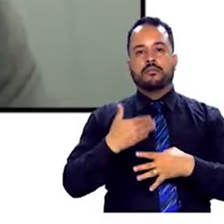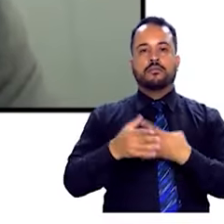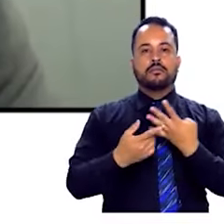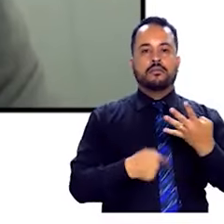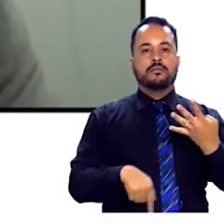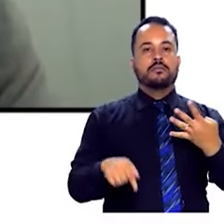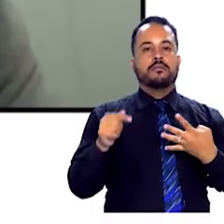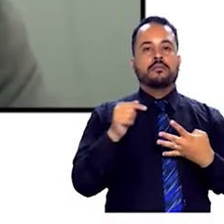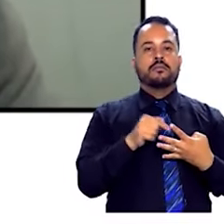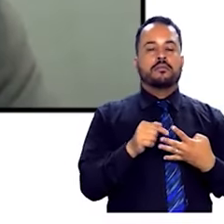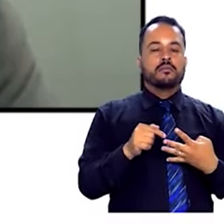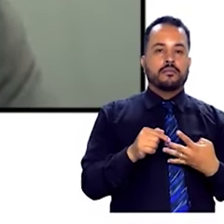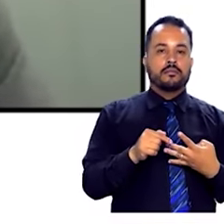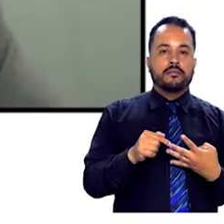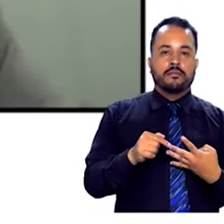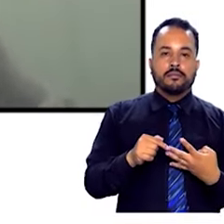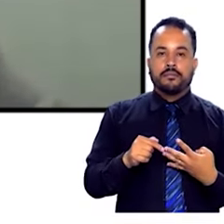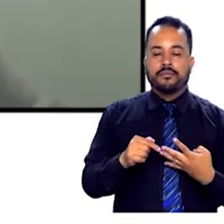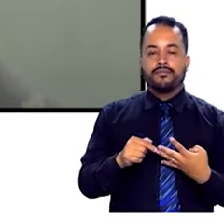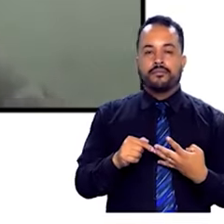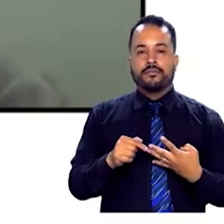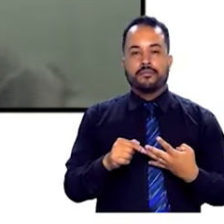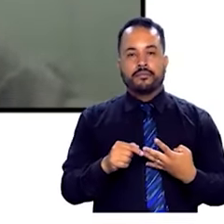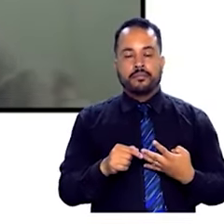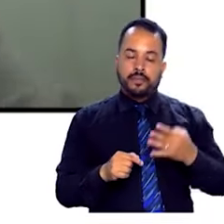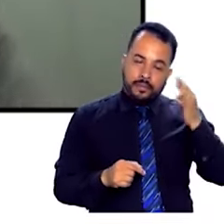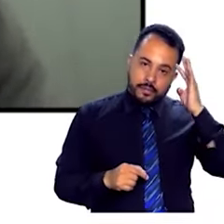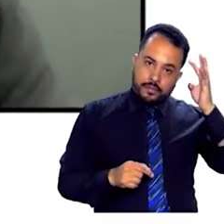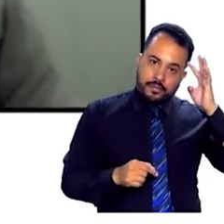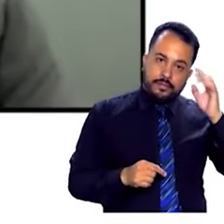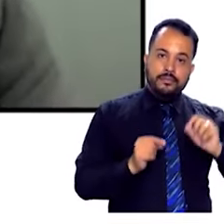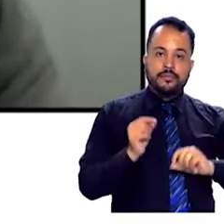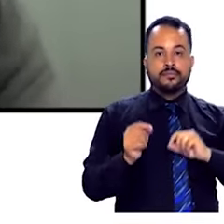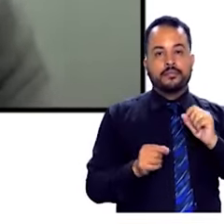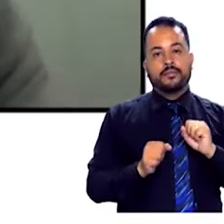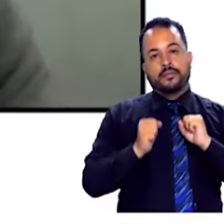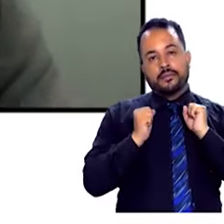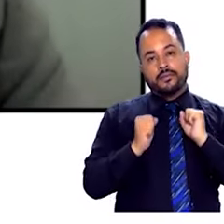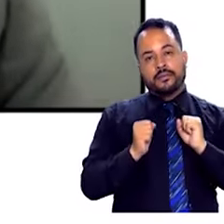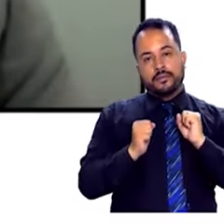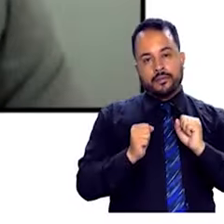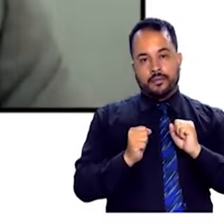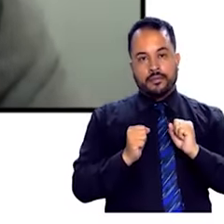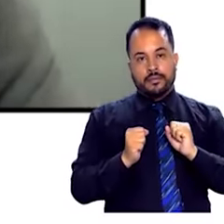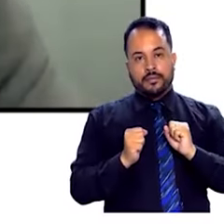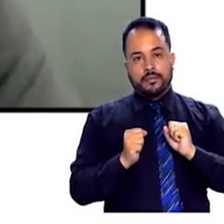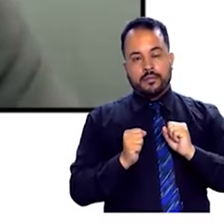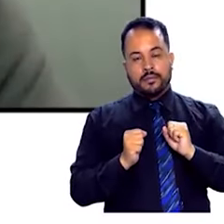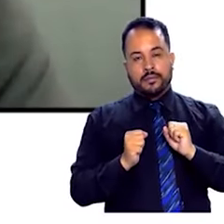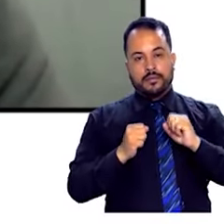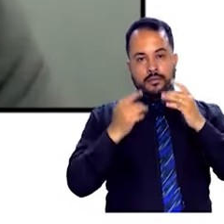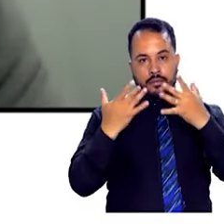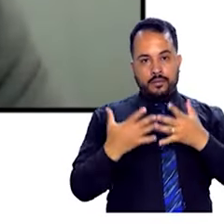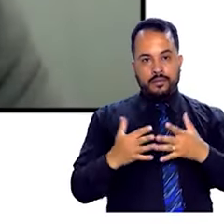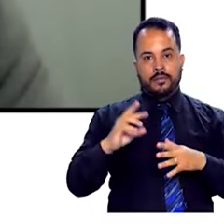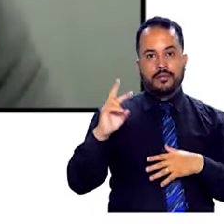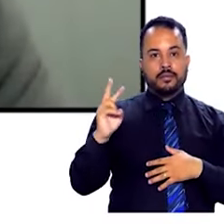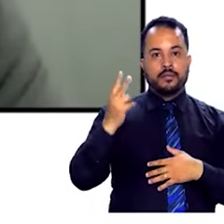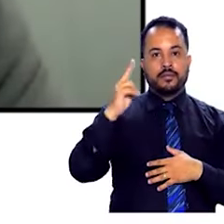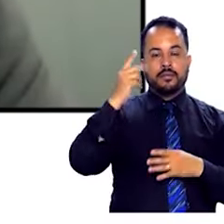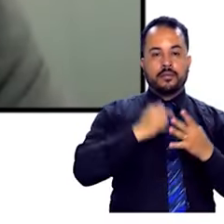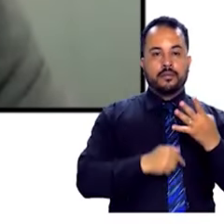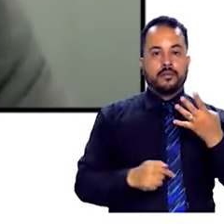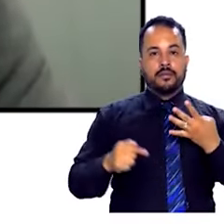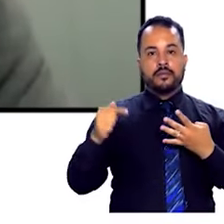ver sometida Val circun Flex estido